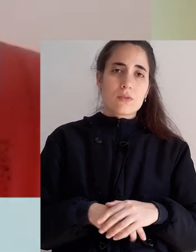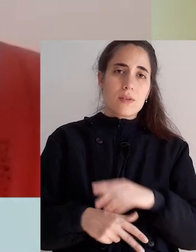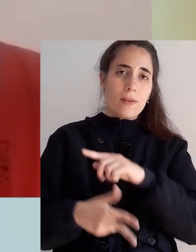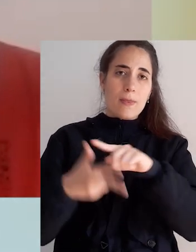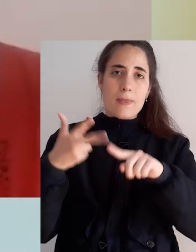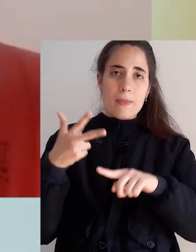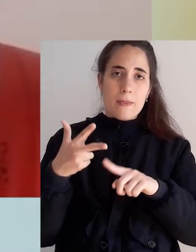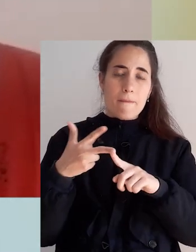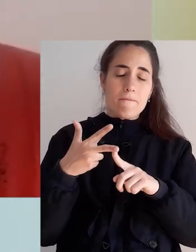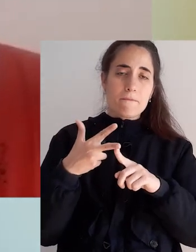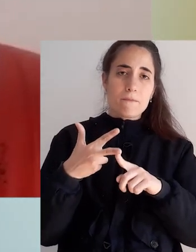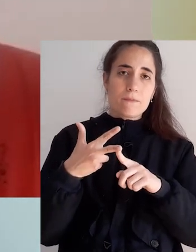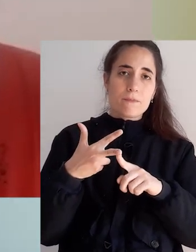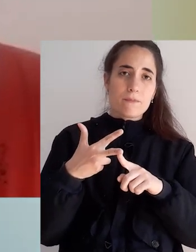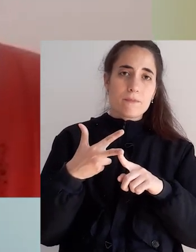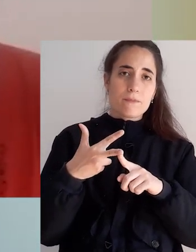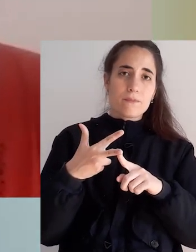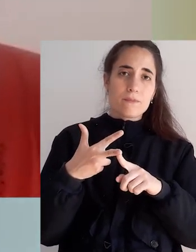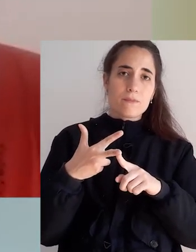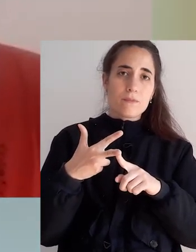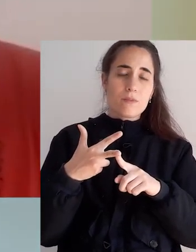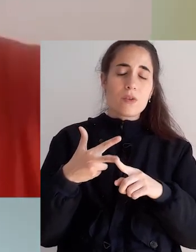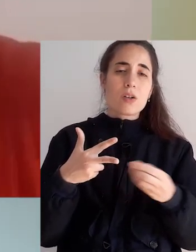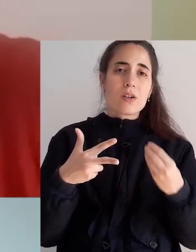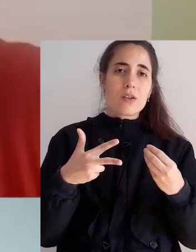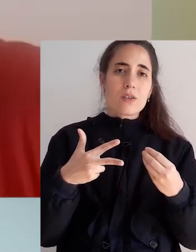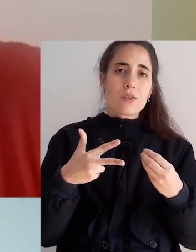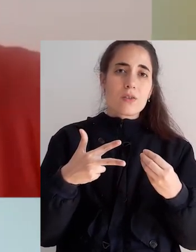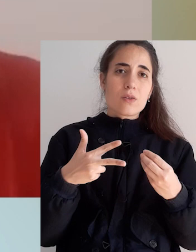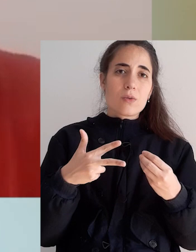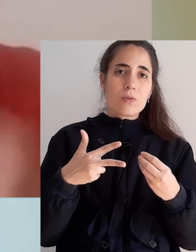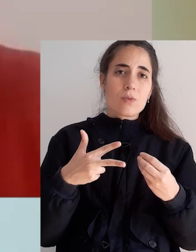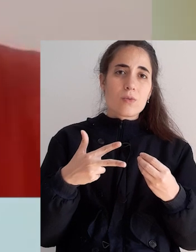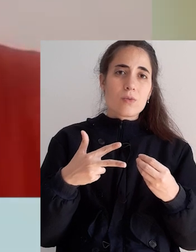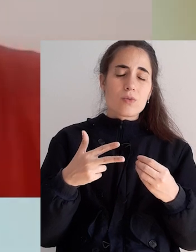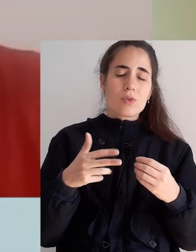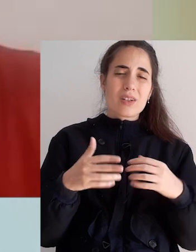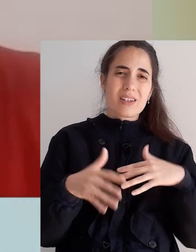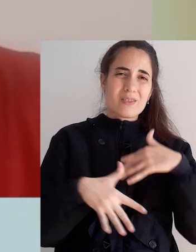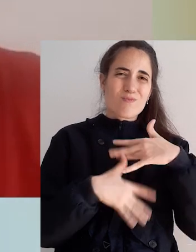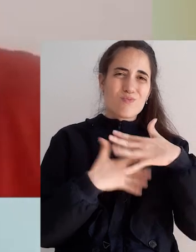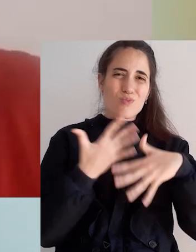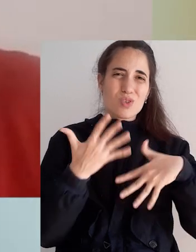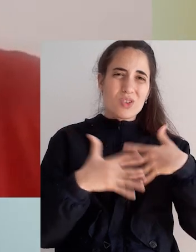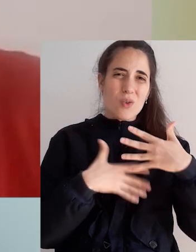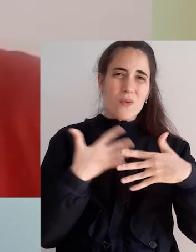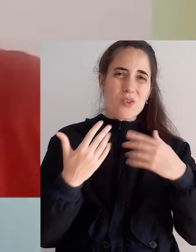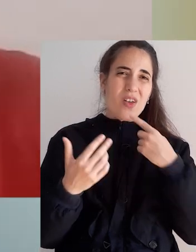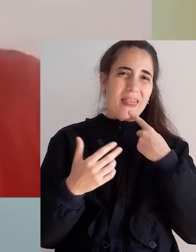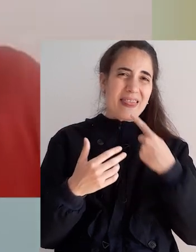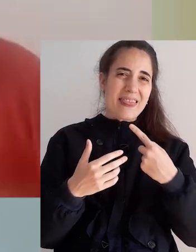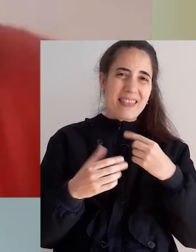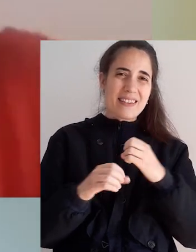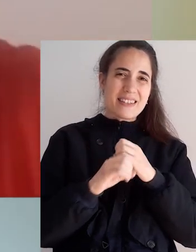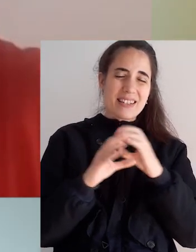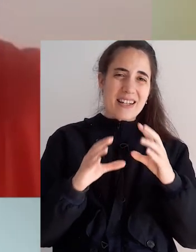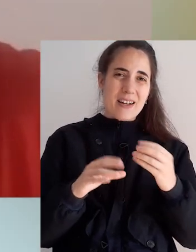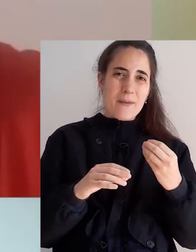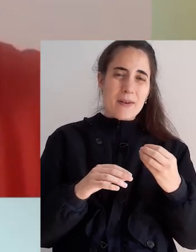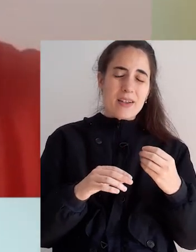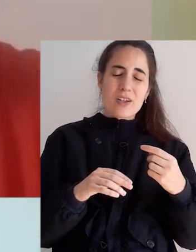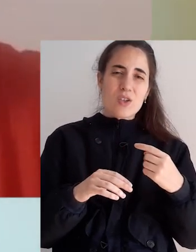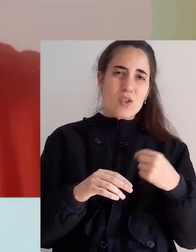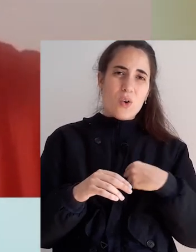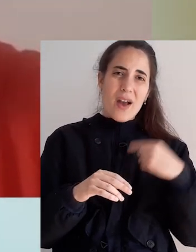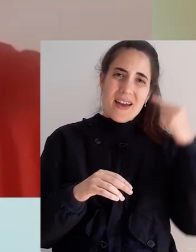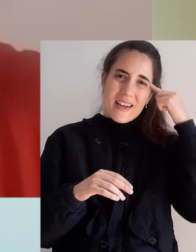de el pago. Con lo cual, si lo que quiero hacer es la cobertura de salud, tendré que